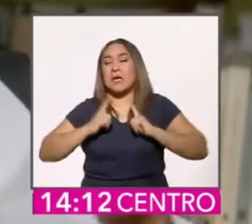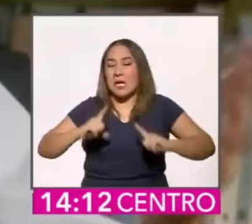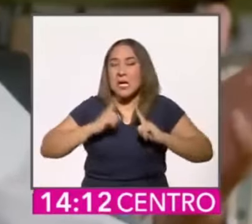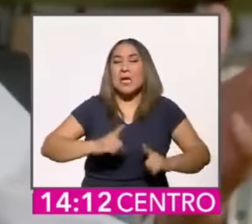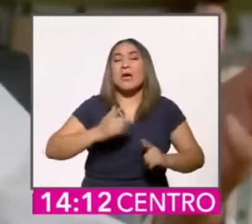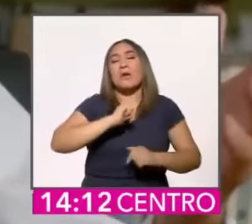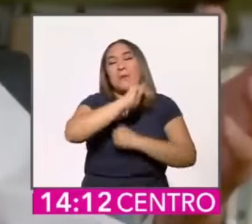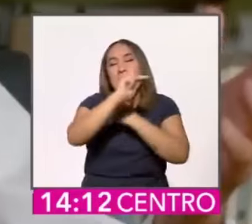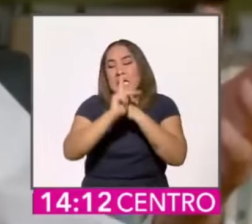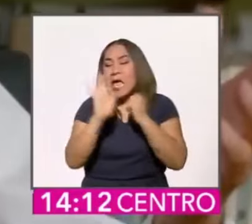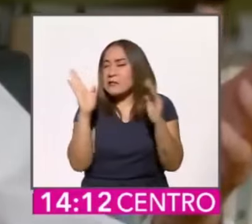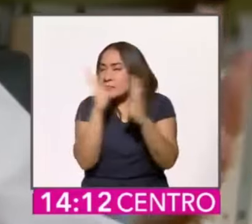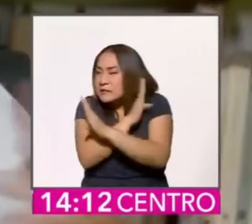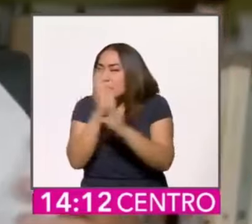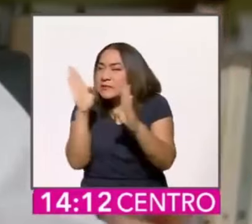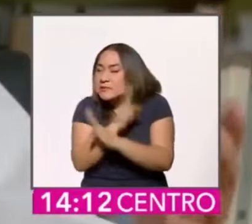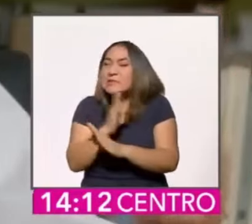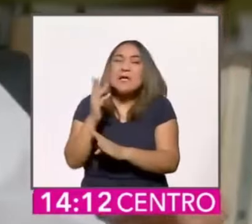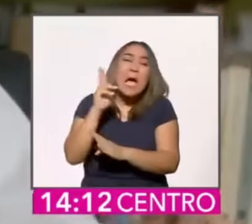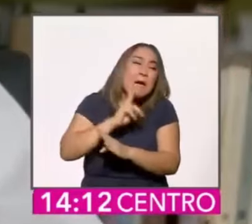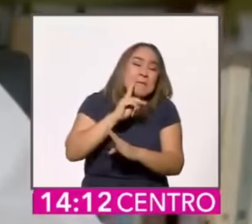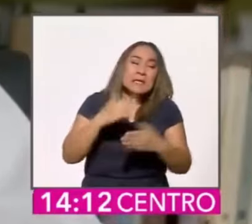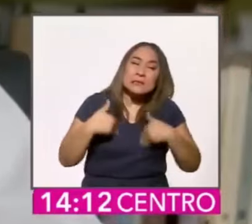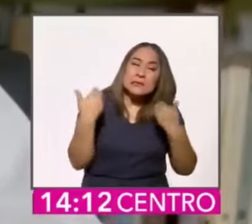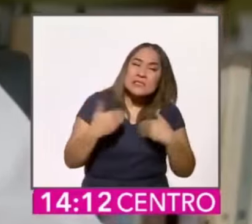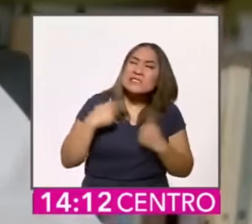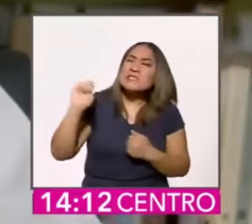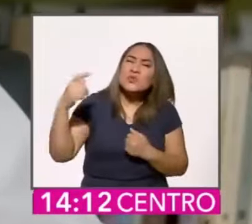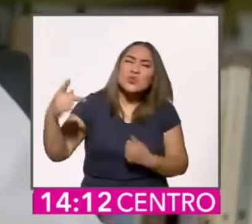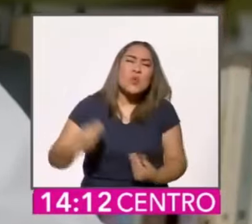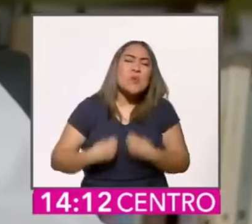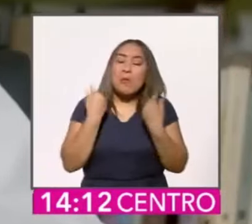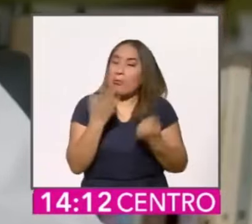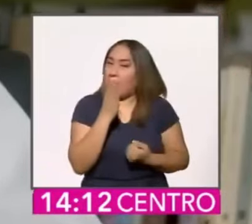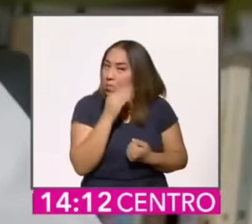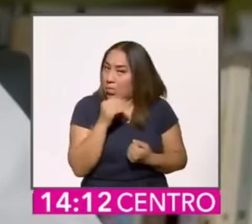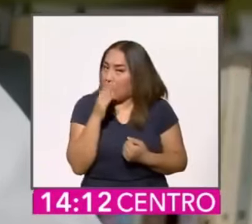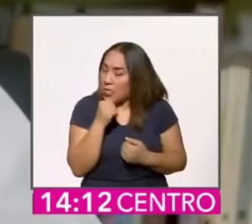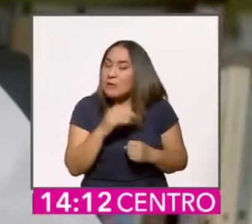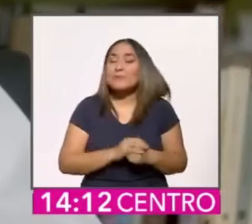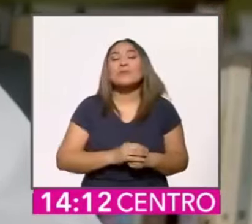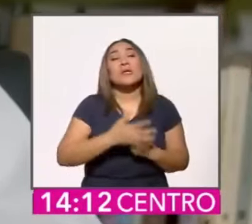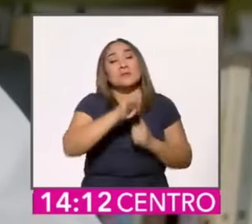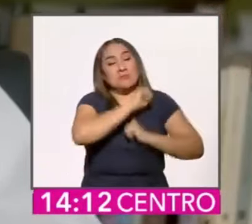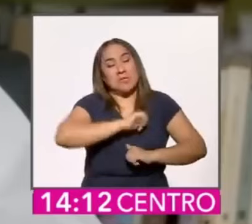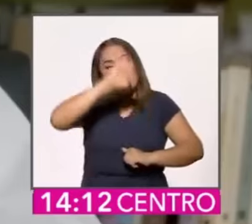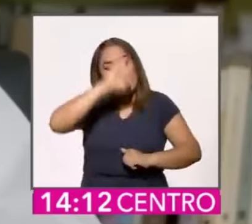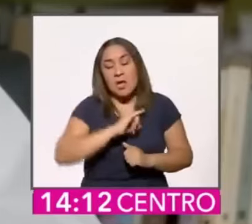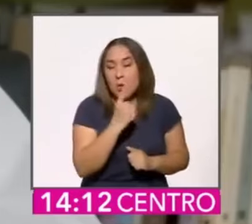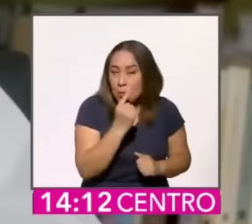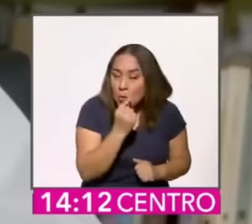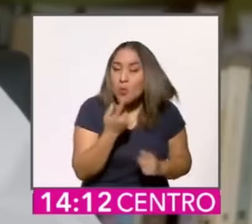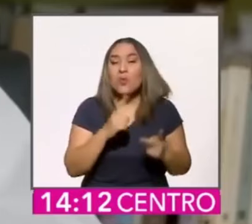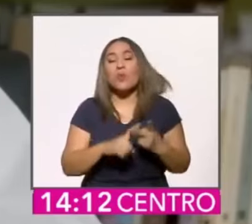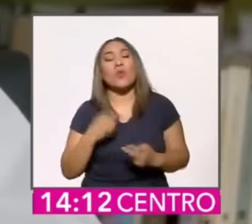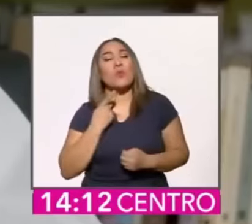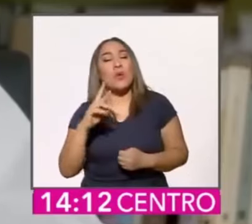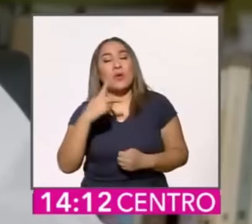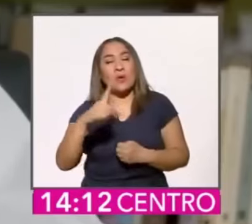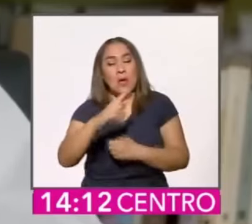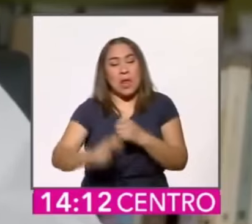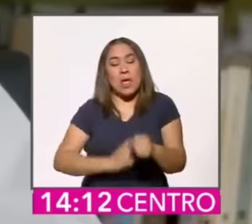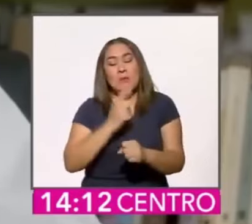extranjeras con el fin de encontrar y revelar oscuros secretos. Jefes policíacos y procuradores de la